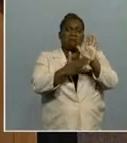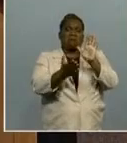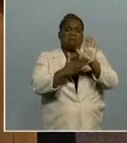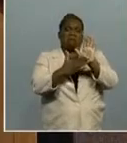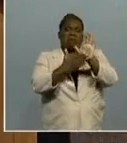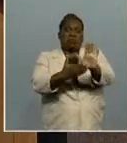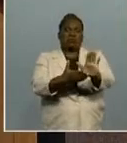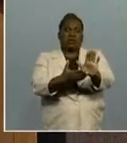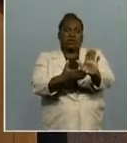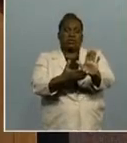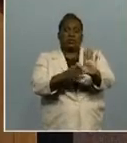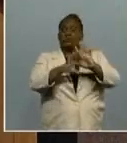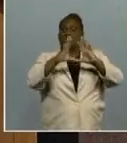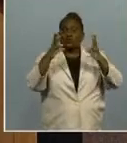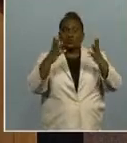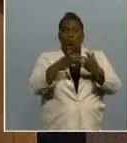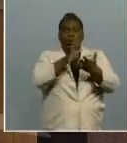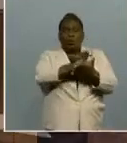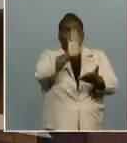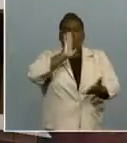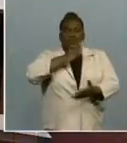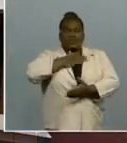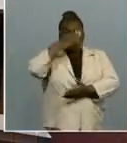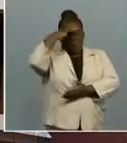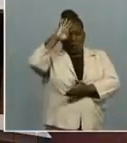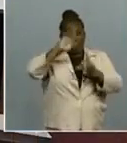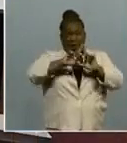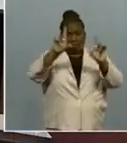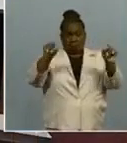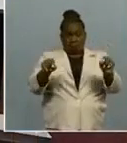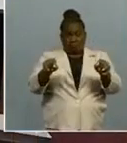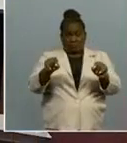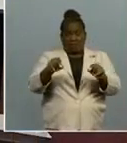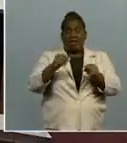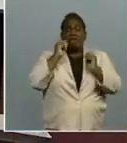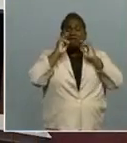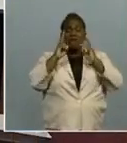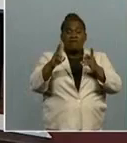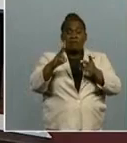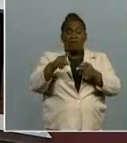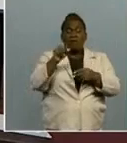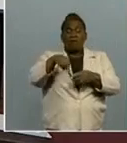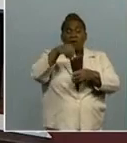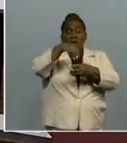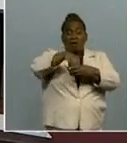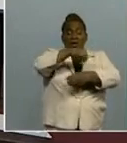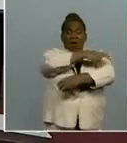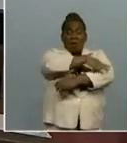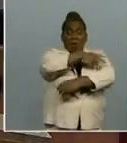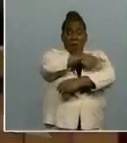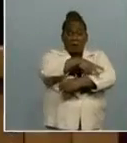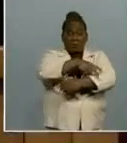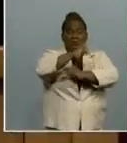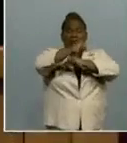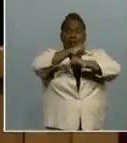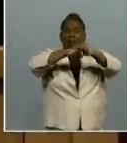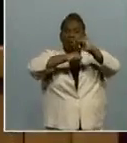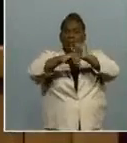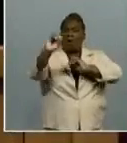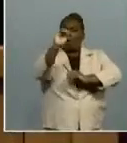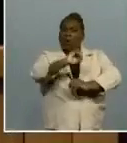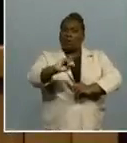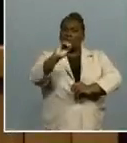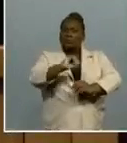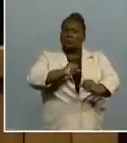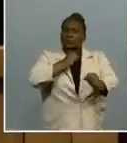nuestras luces y compromisos vivimos en un país estructurado y organizado donde se trabaja